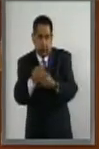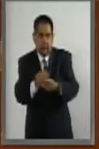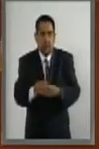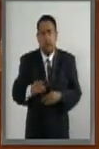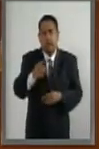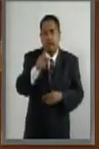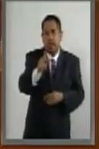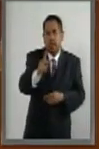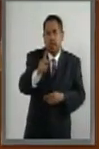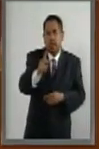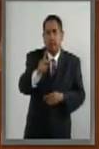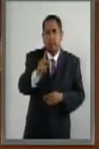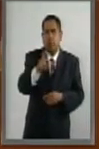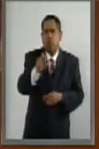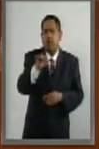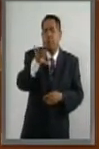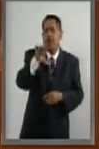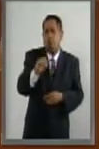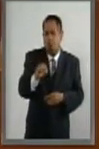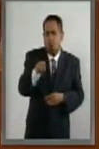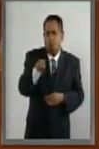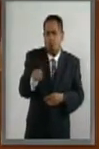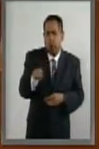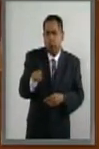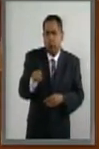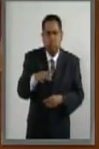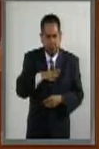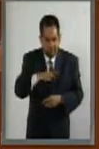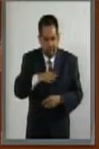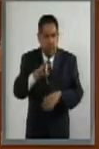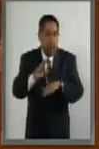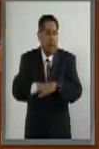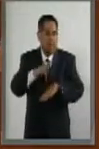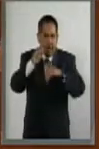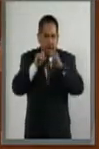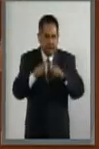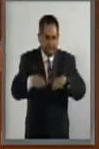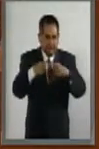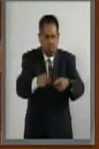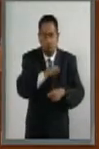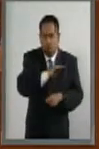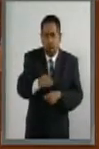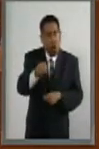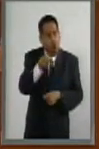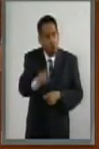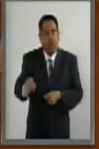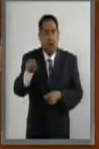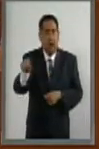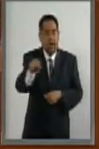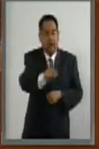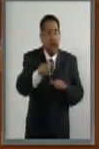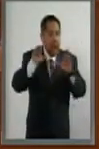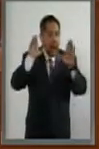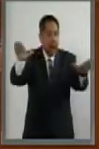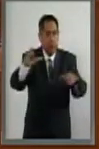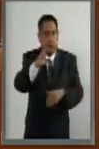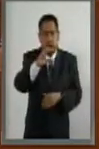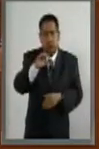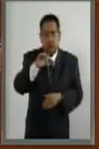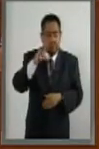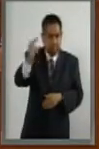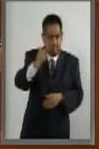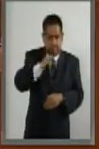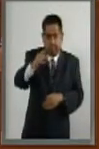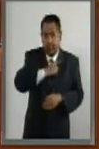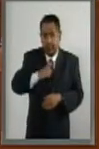Procuraduría Federal del Consumidor tendrá mucho mayores elementos para obligar a las líneas aéreas a respetar